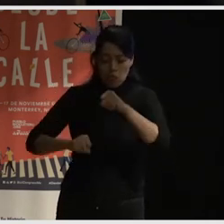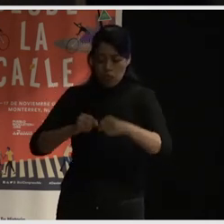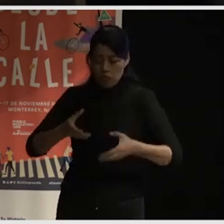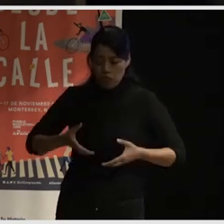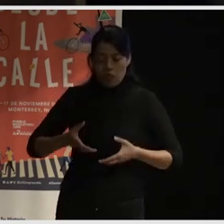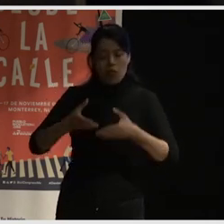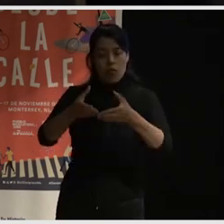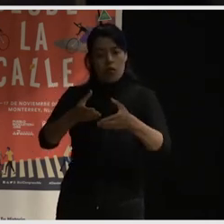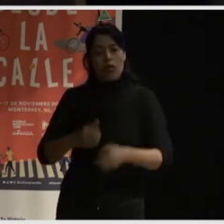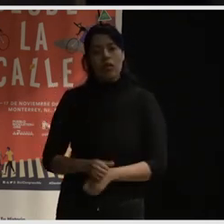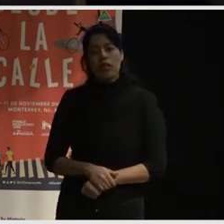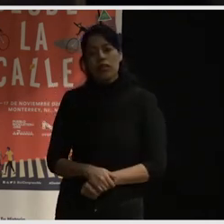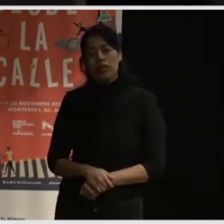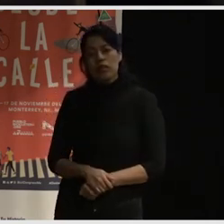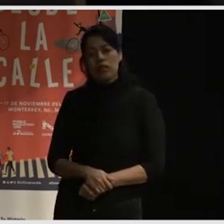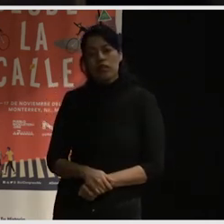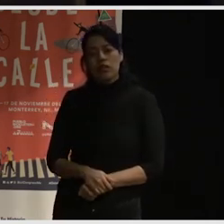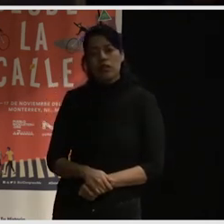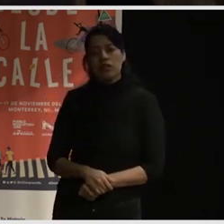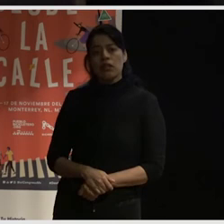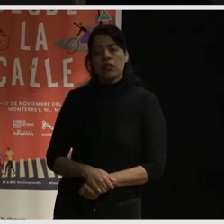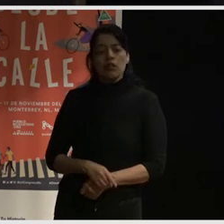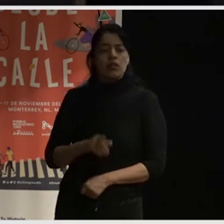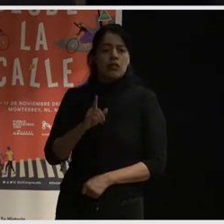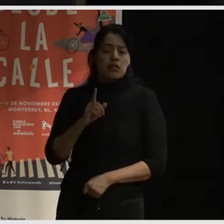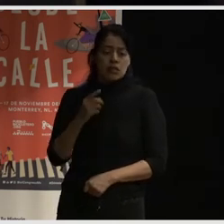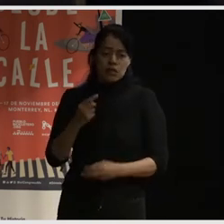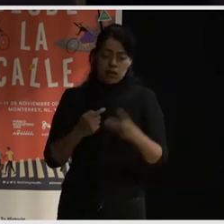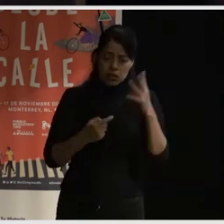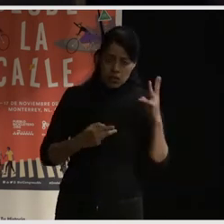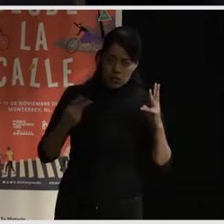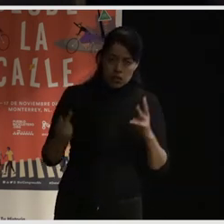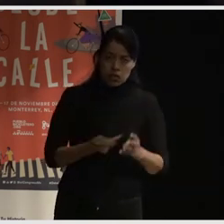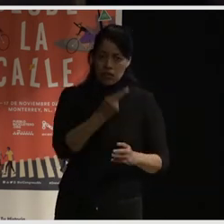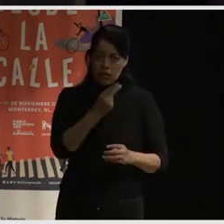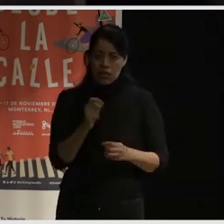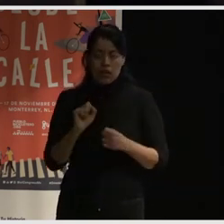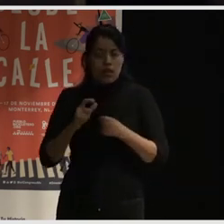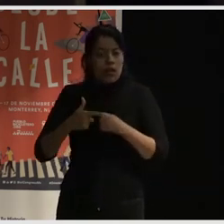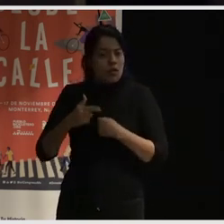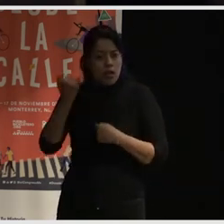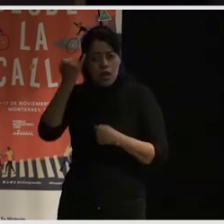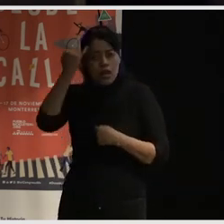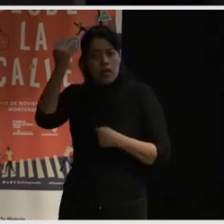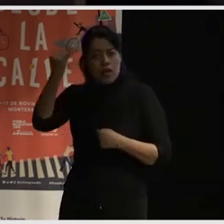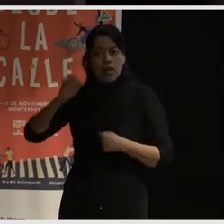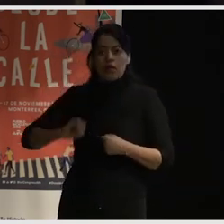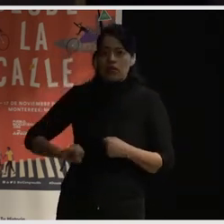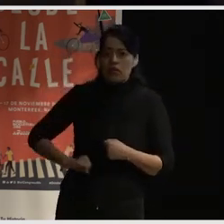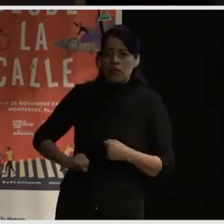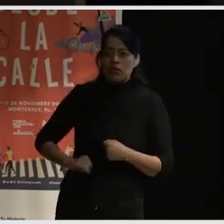entonces este a la señora y a ustedes hay algún alguna idea una intención de